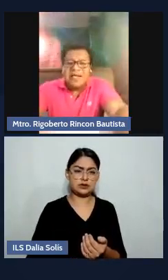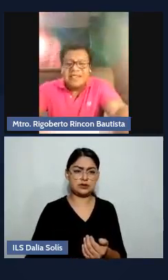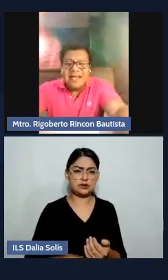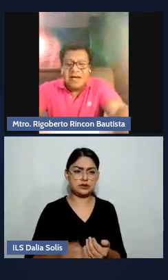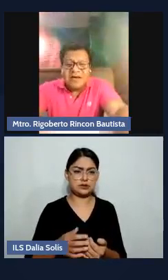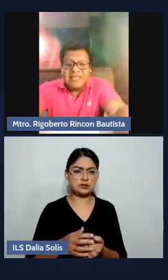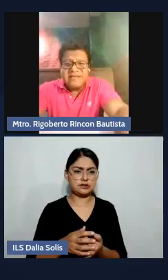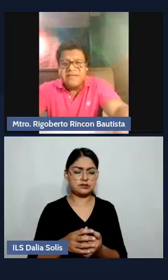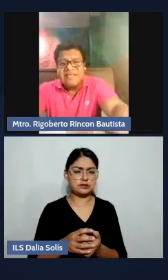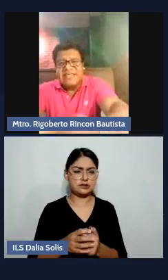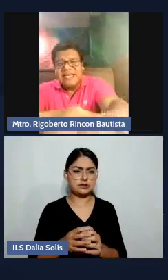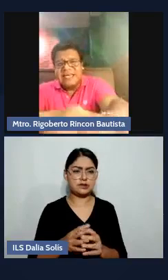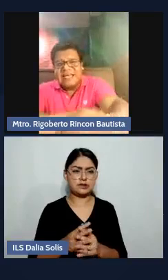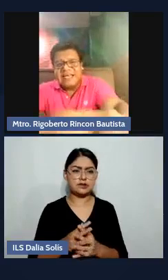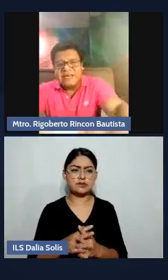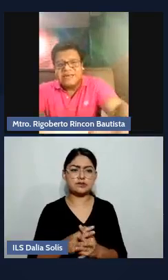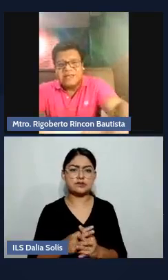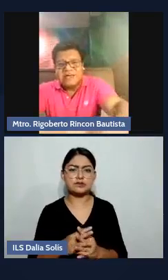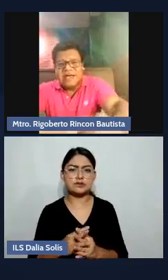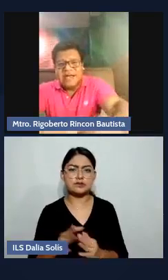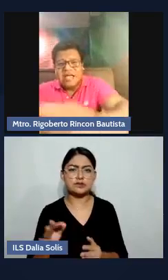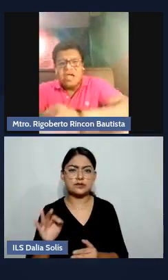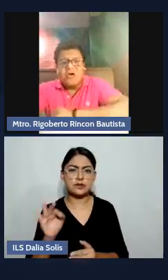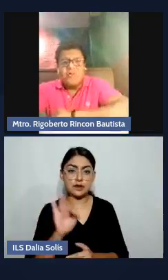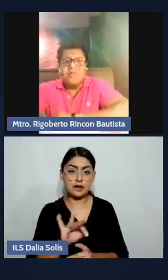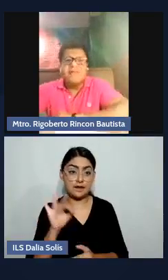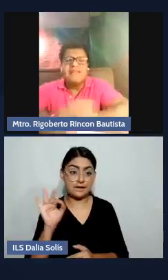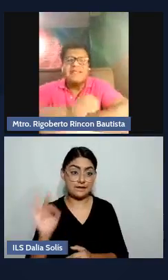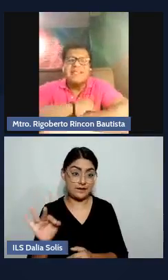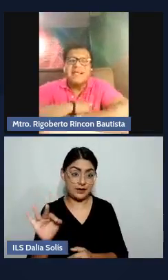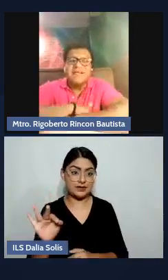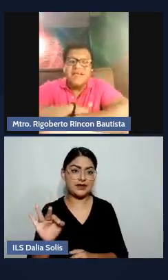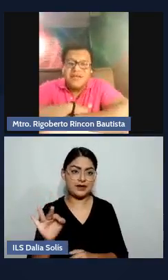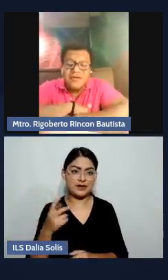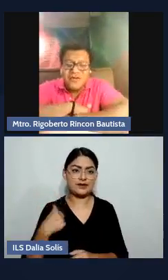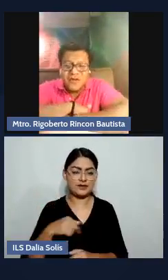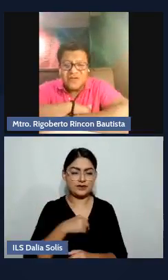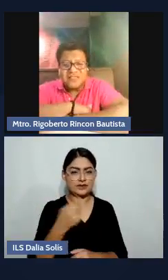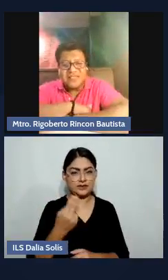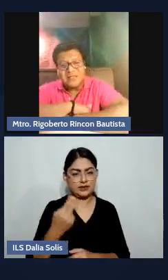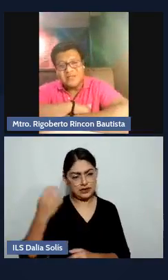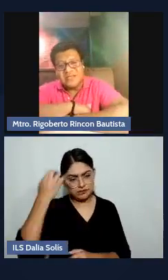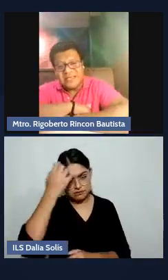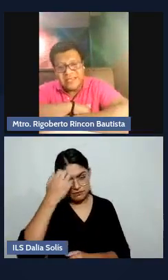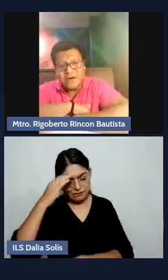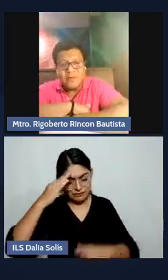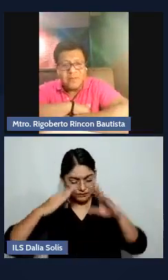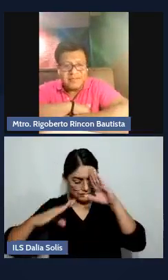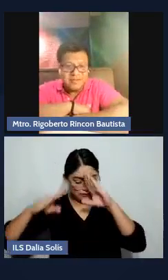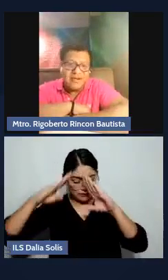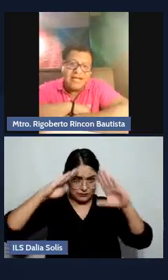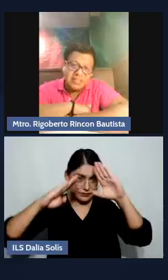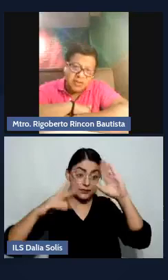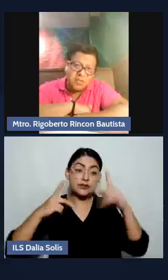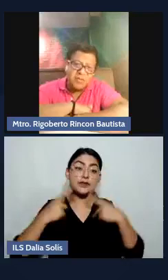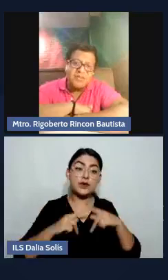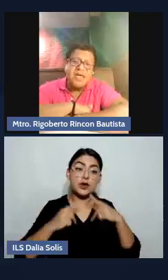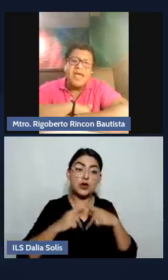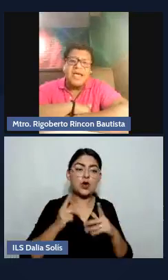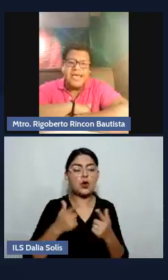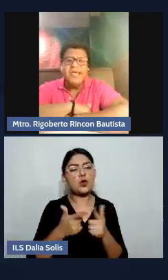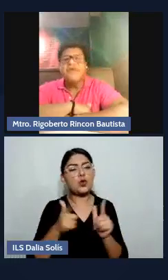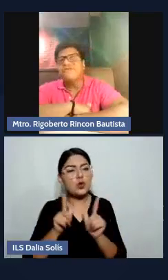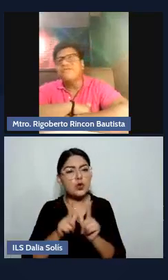esta fecha en la que nos va a tocar completamente hacer reflexión todos los que estamos aquí como personas, grupos,